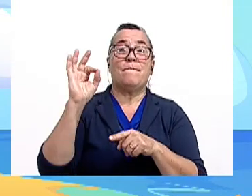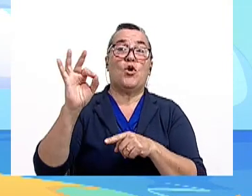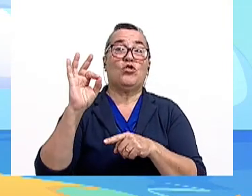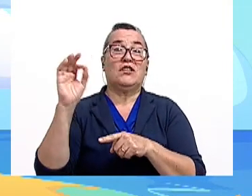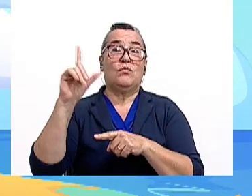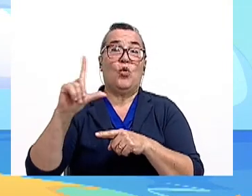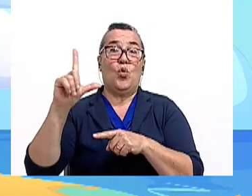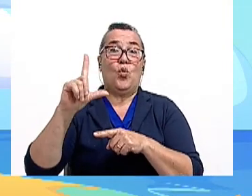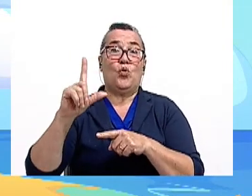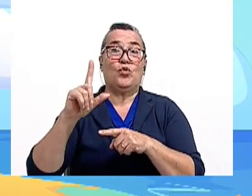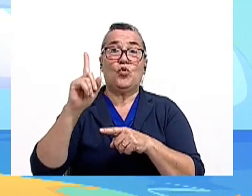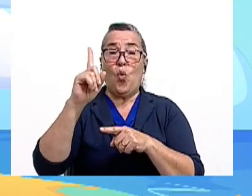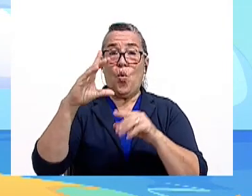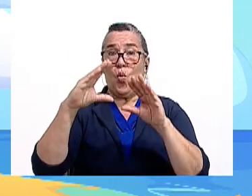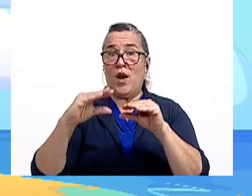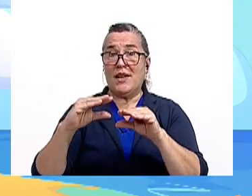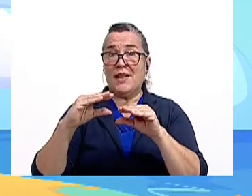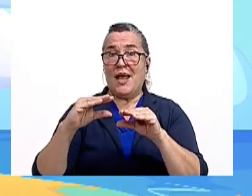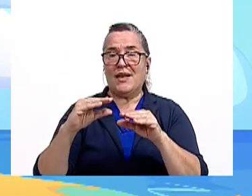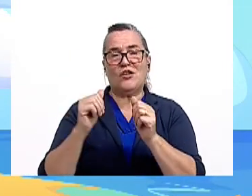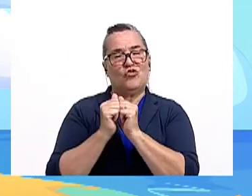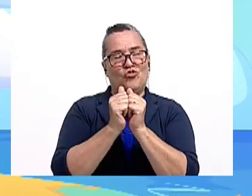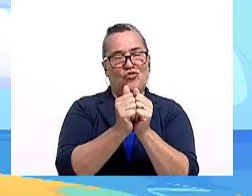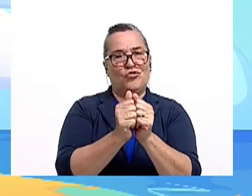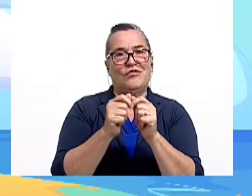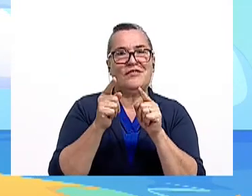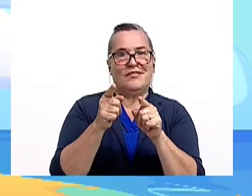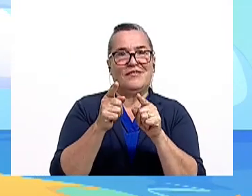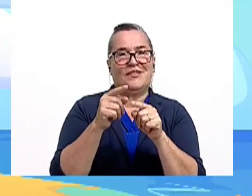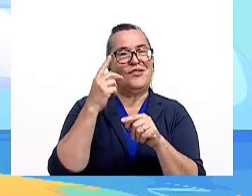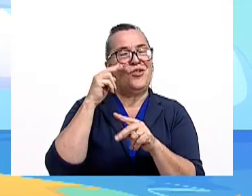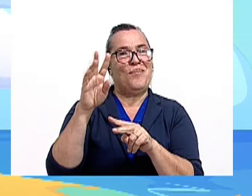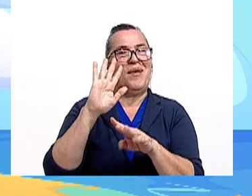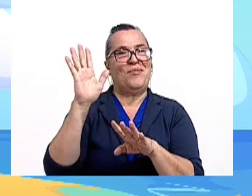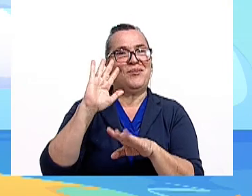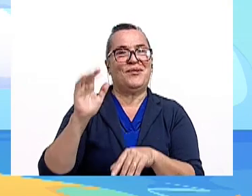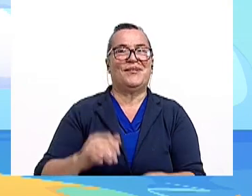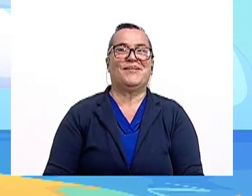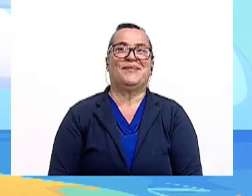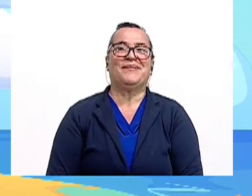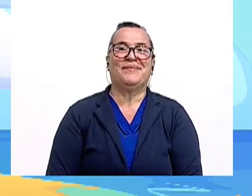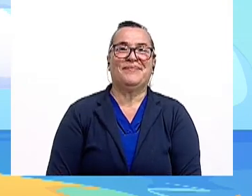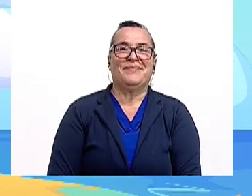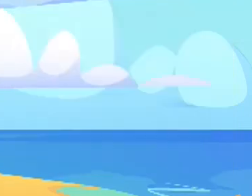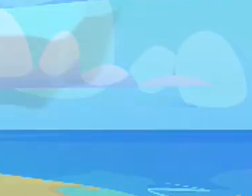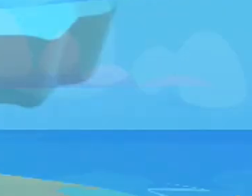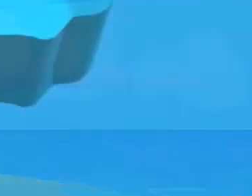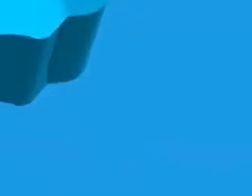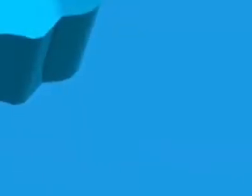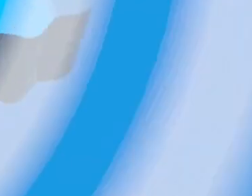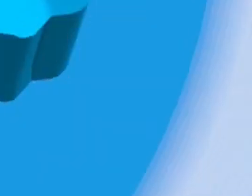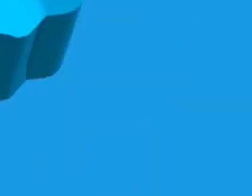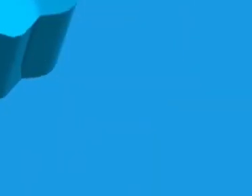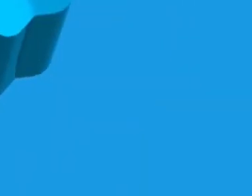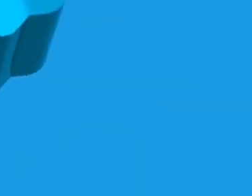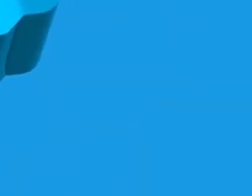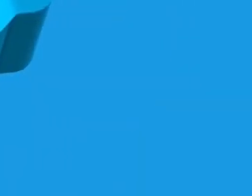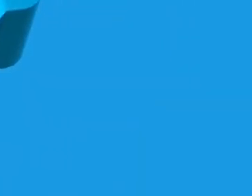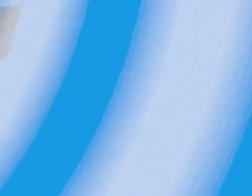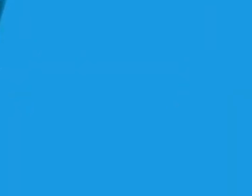a partir de la 1 de la tarde los estaré acompañando. Nos vemos.